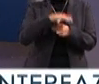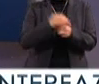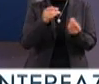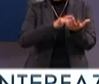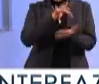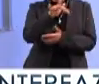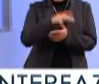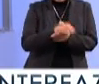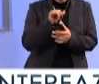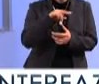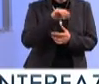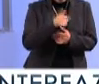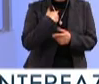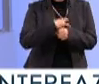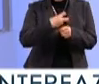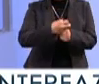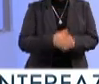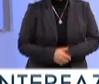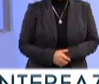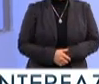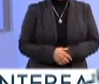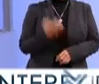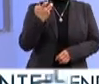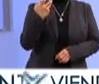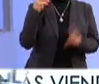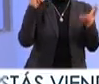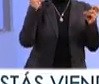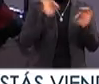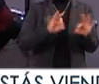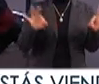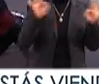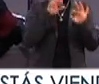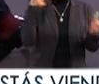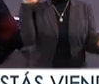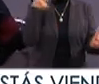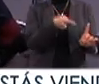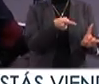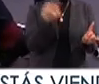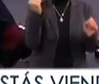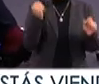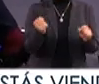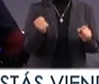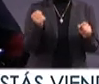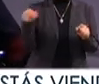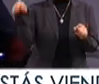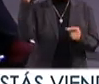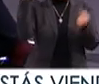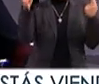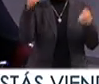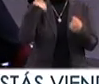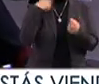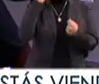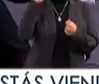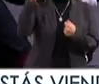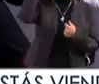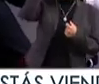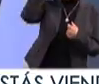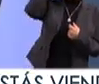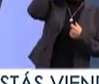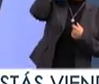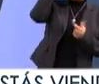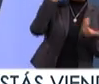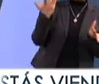muchas gracias muchas gracias por la invitación pues creo que es un tema central el que vamos a hablar seguramente quienes han vivido este tipo de